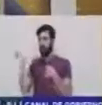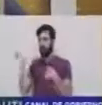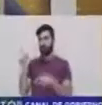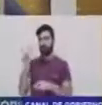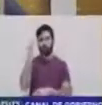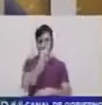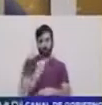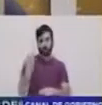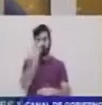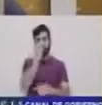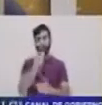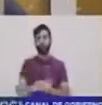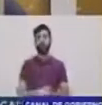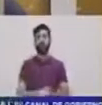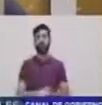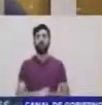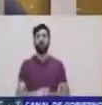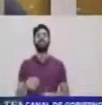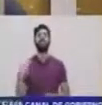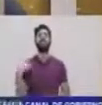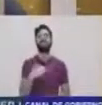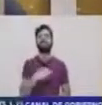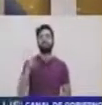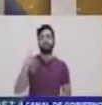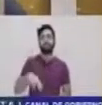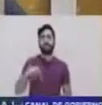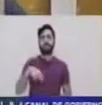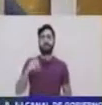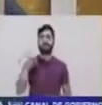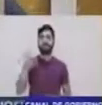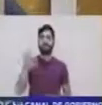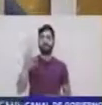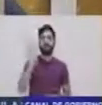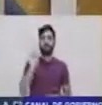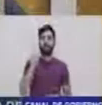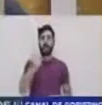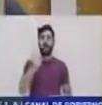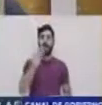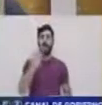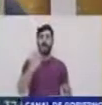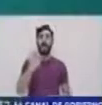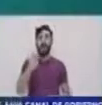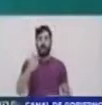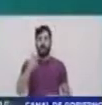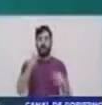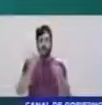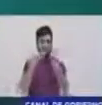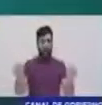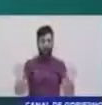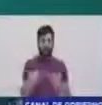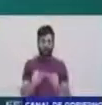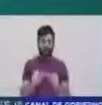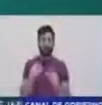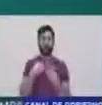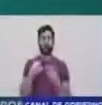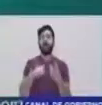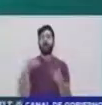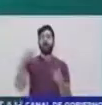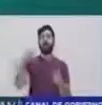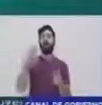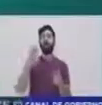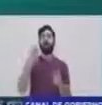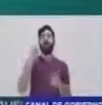nosotros para determinar el área y el perímetro de un círculo? Bueno, pues estamos conscientes de